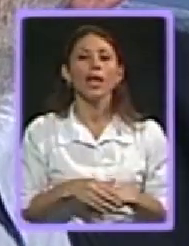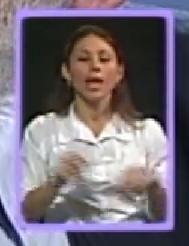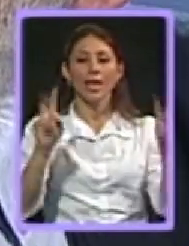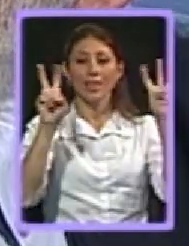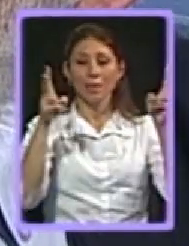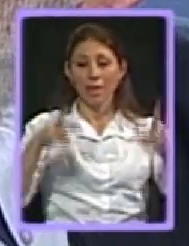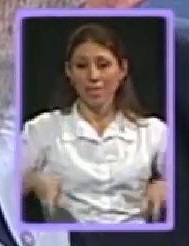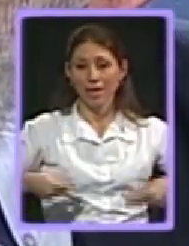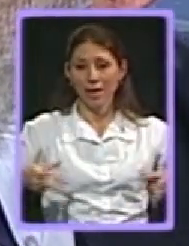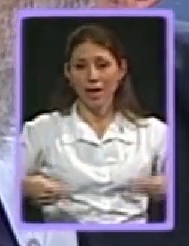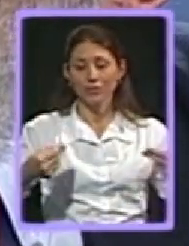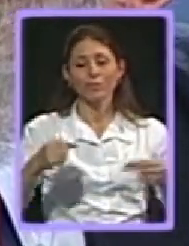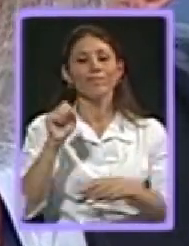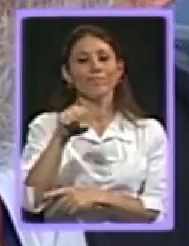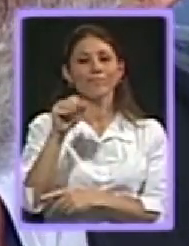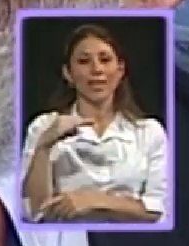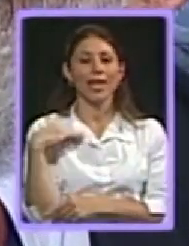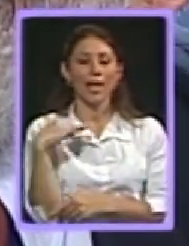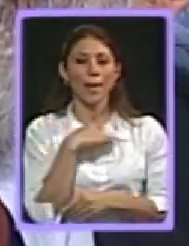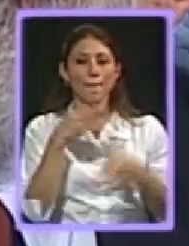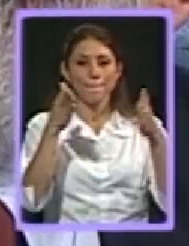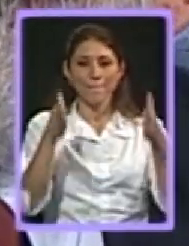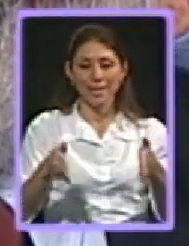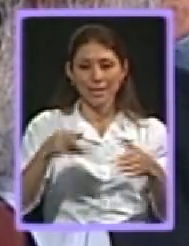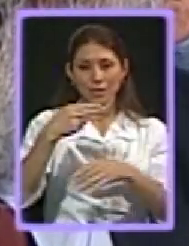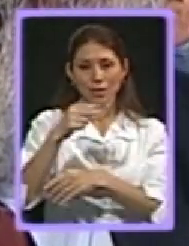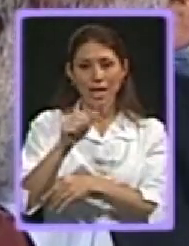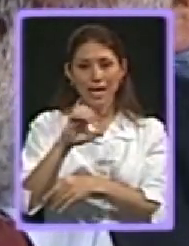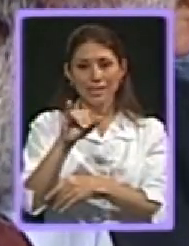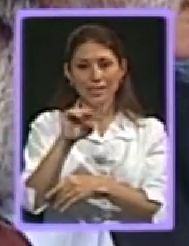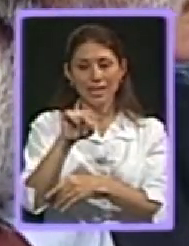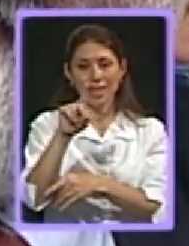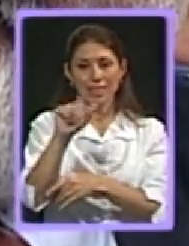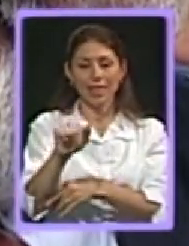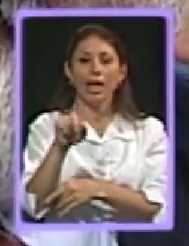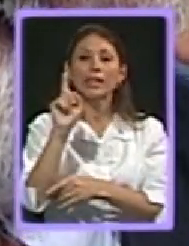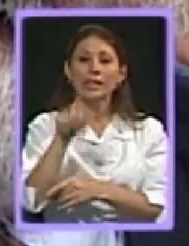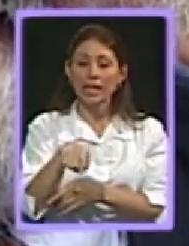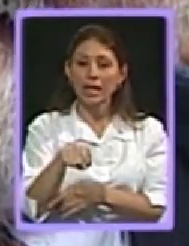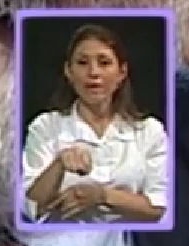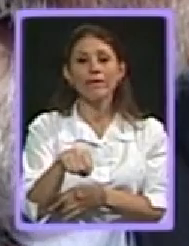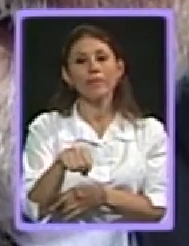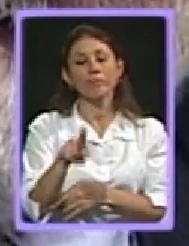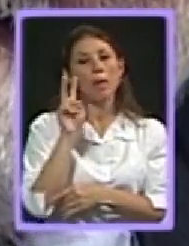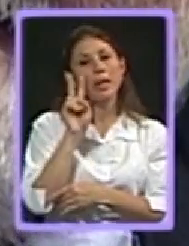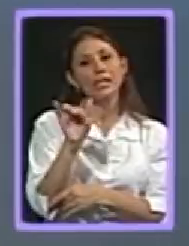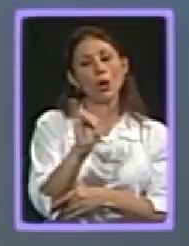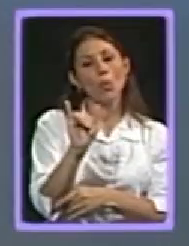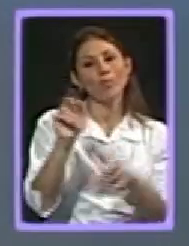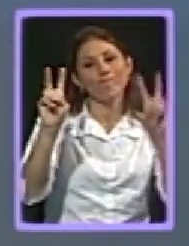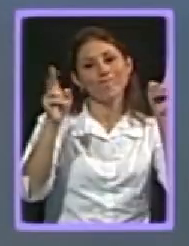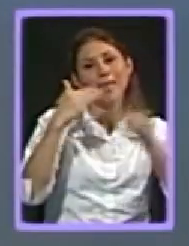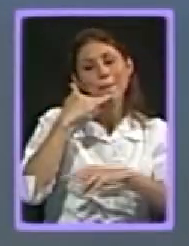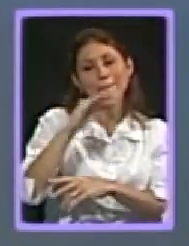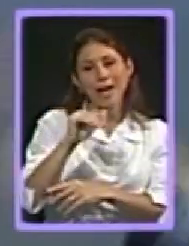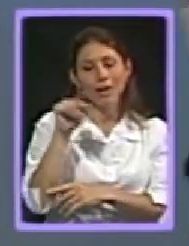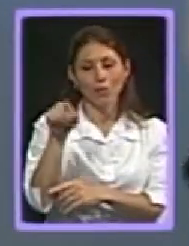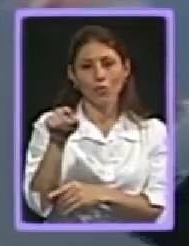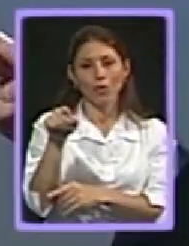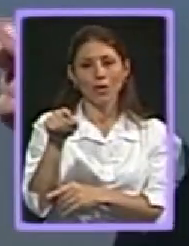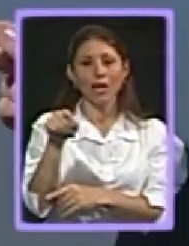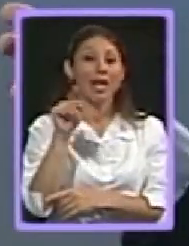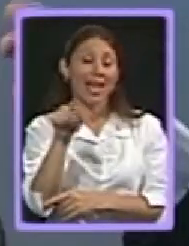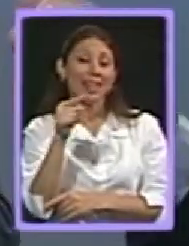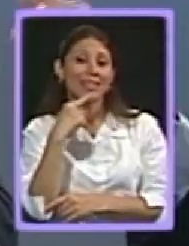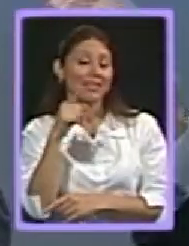pues sí, el ministro de Hacienda es el que tiene que jugar el papel del malo de la película, es el que dice no